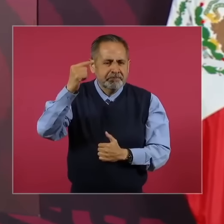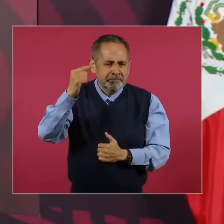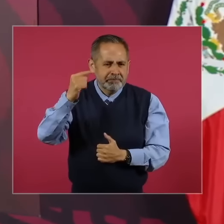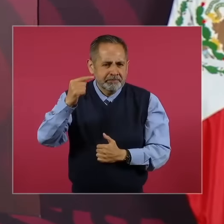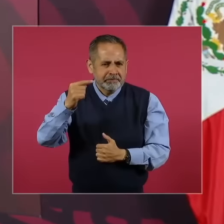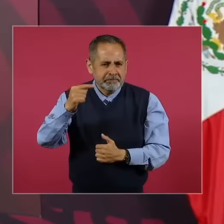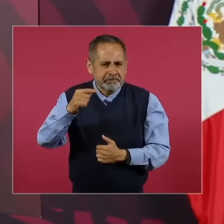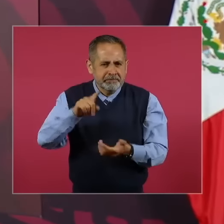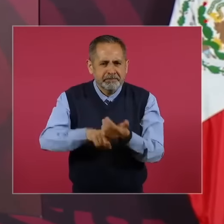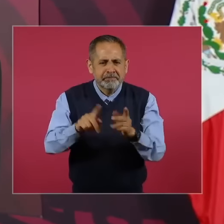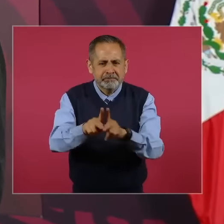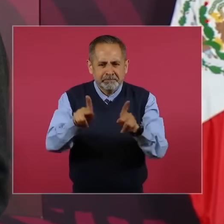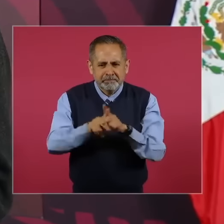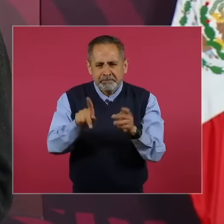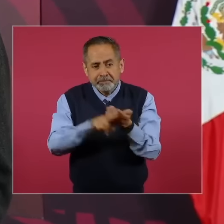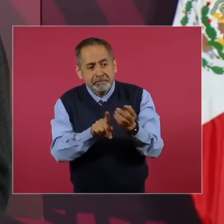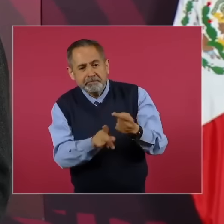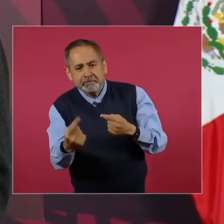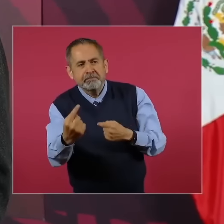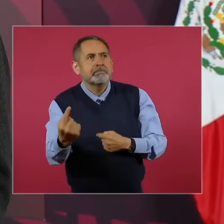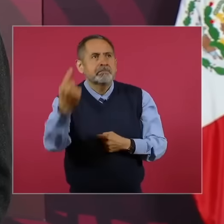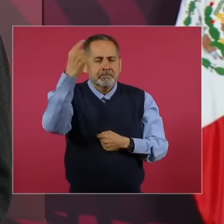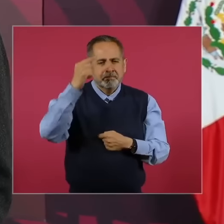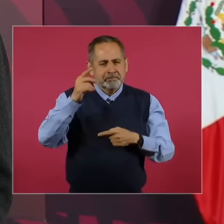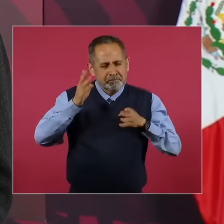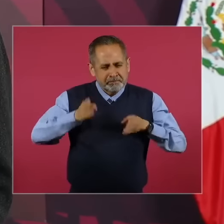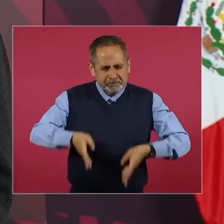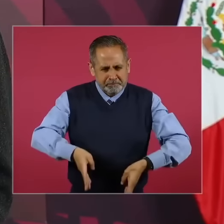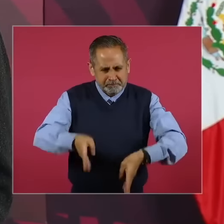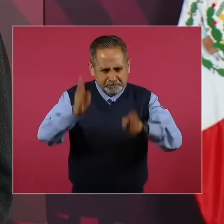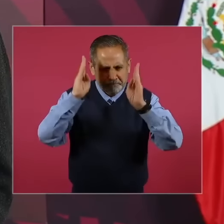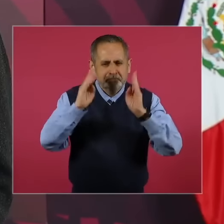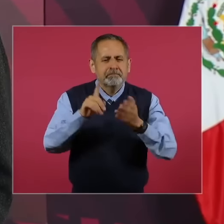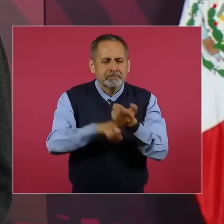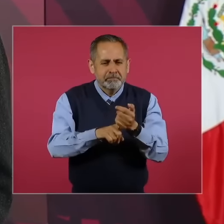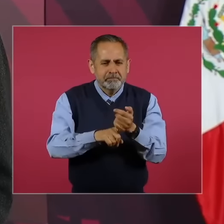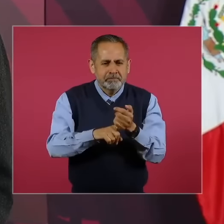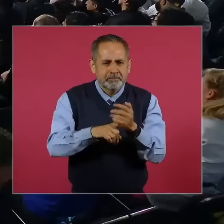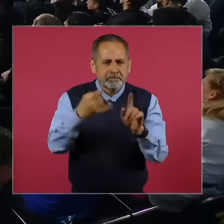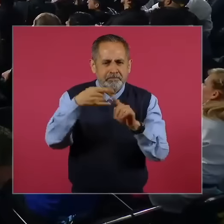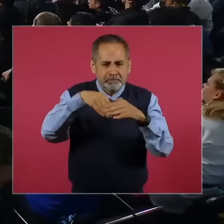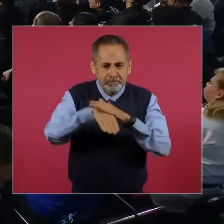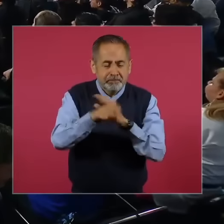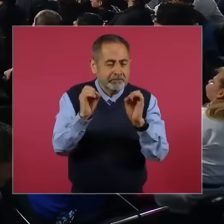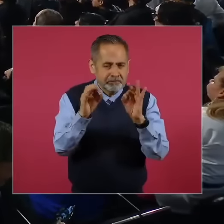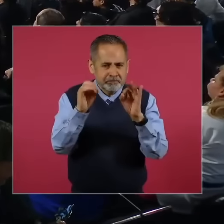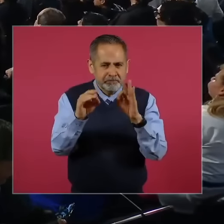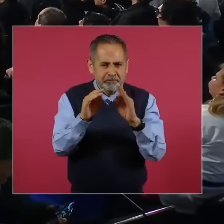del patio de honor, en la entrada a la oficina